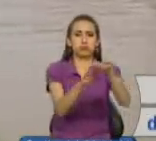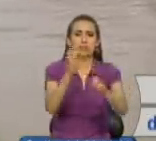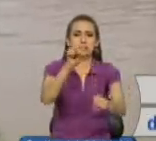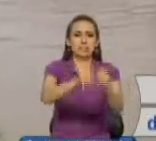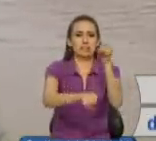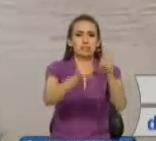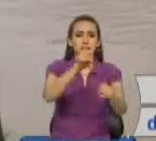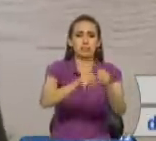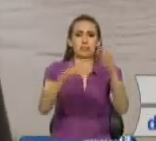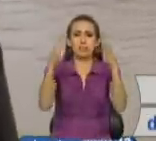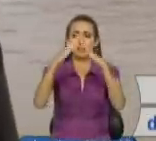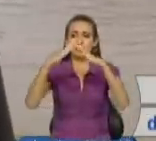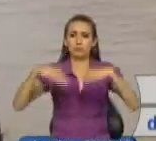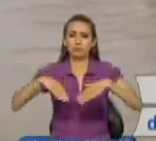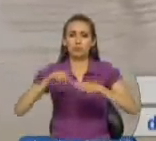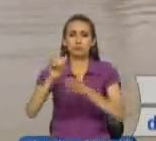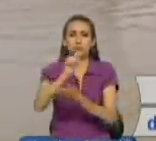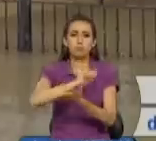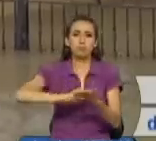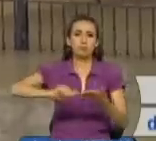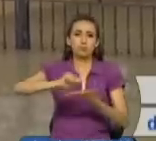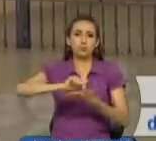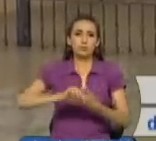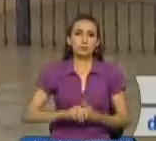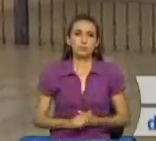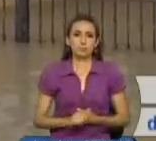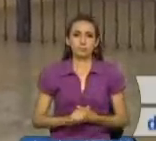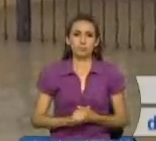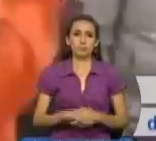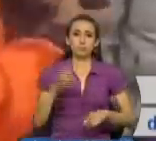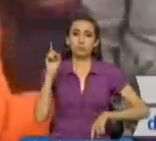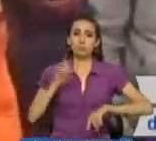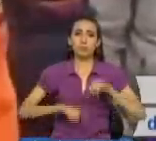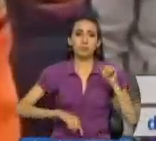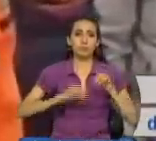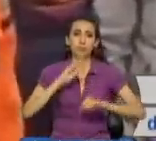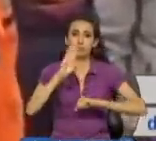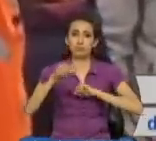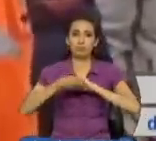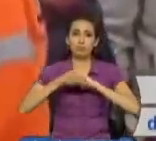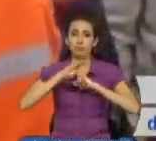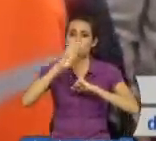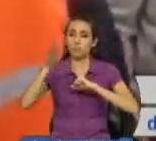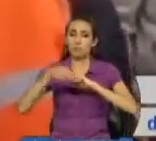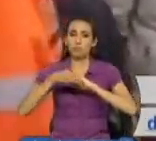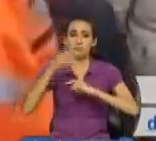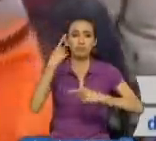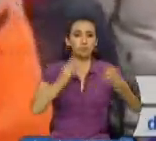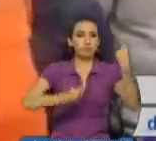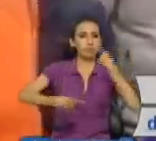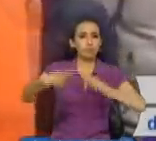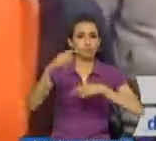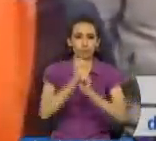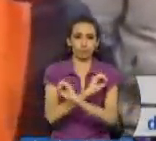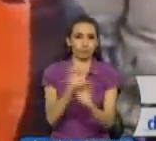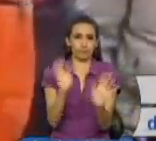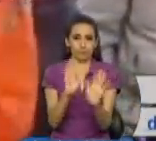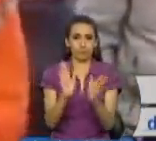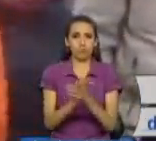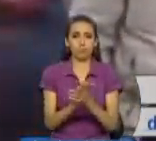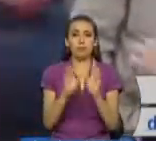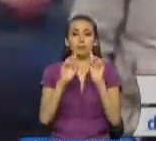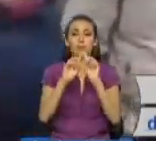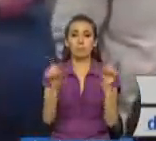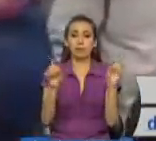materiales en viviendas de la provincia de Azuay no existe ningún reporte de víctimas fatales ni heridos Mientras tanto